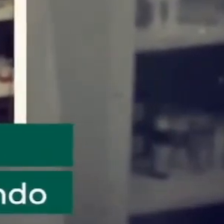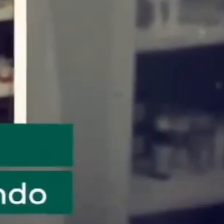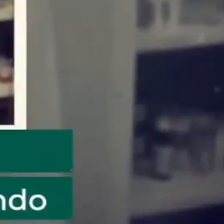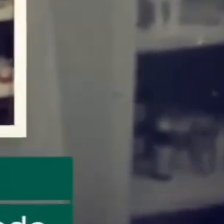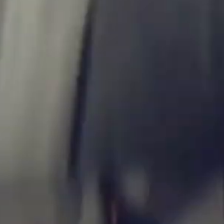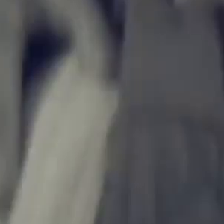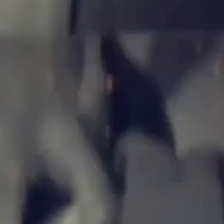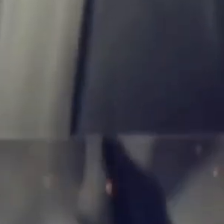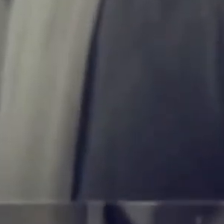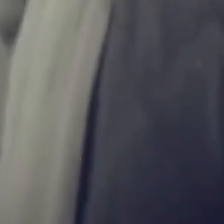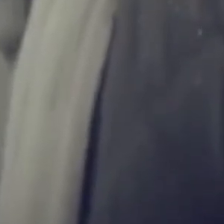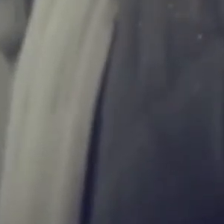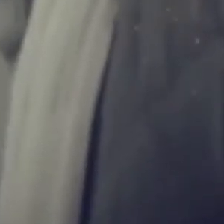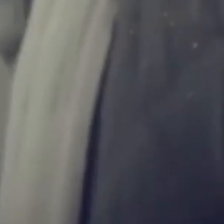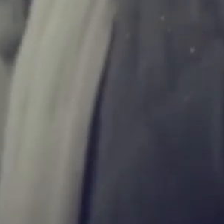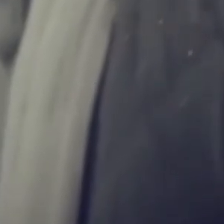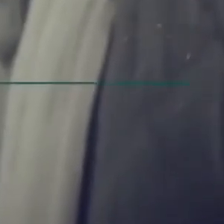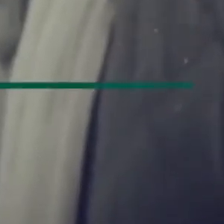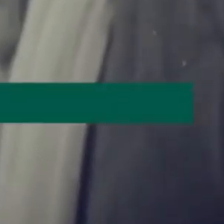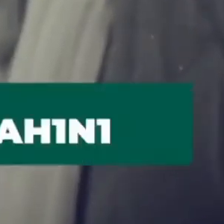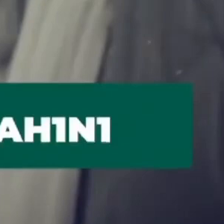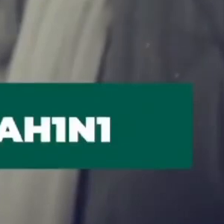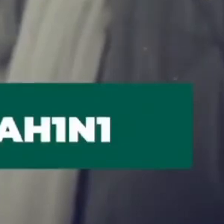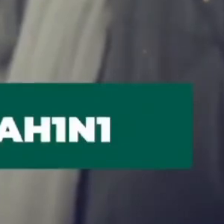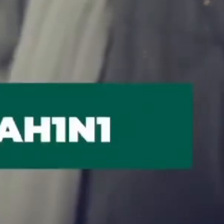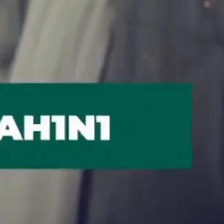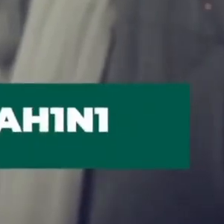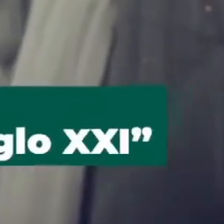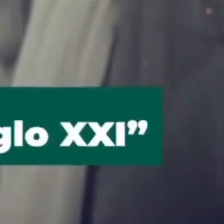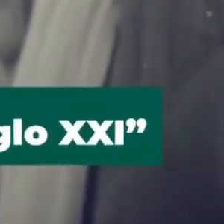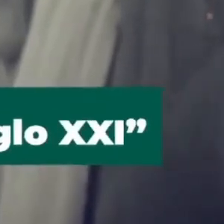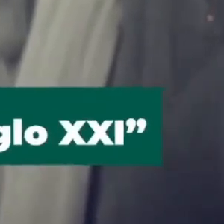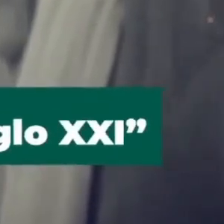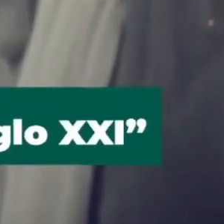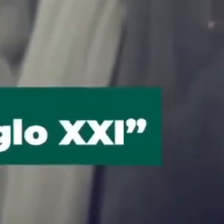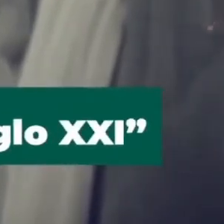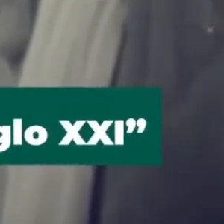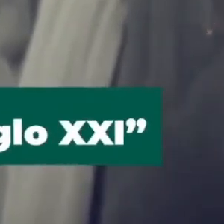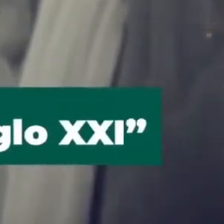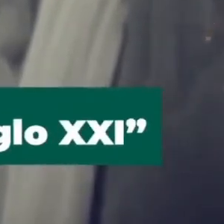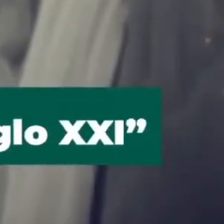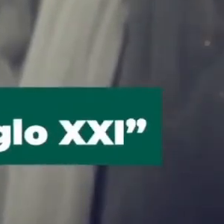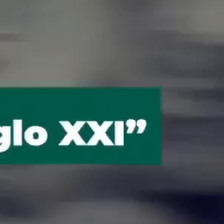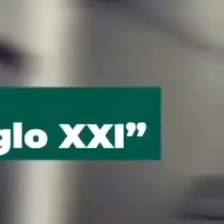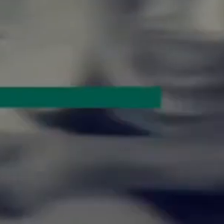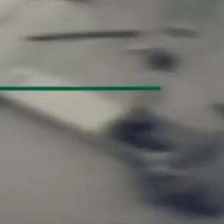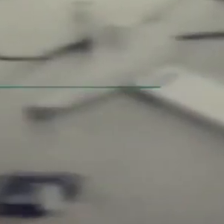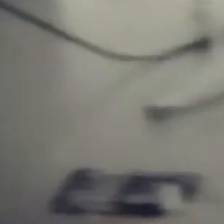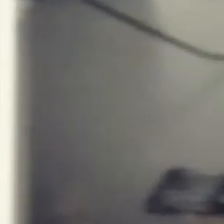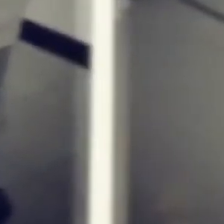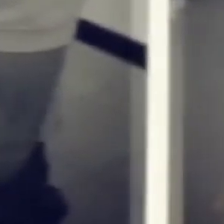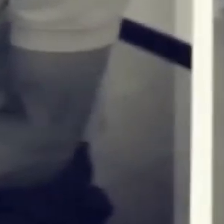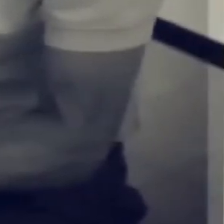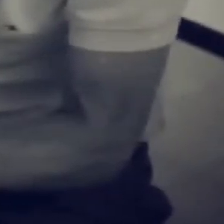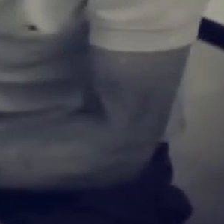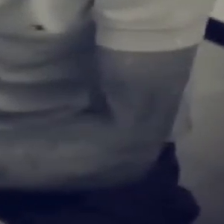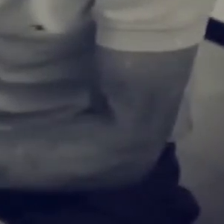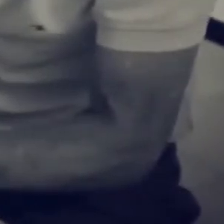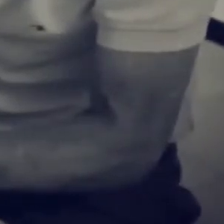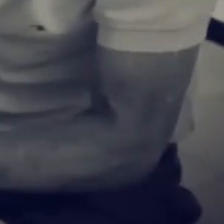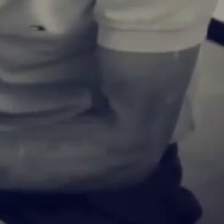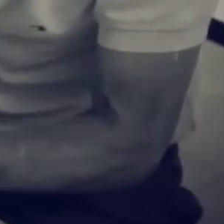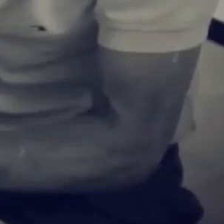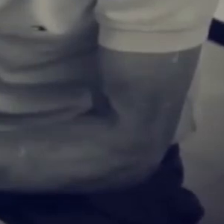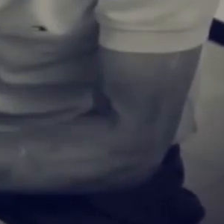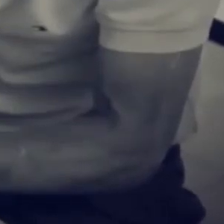polivalente en el mundo. La vacuna pandémica de influenza AH1N1 se desarrolla en siglo XXI. Nace el CECART para rehabilitar